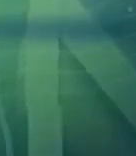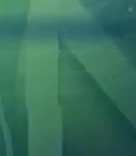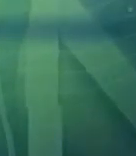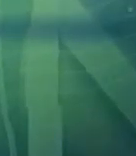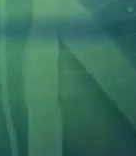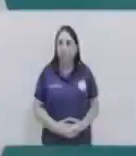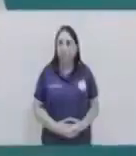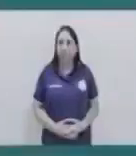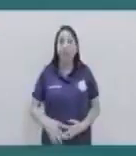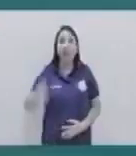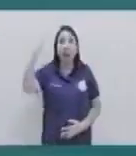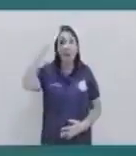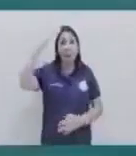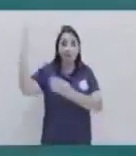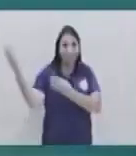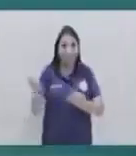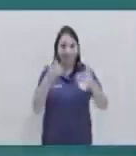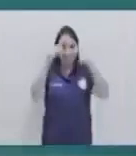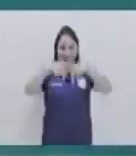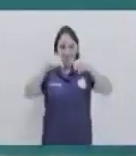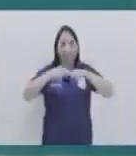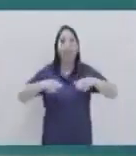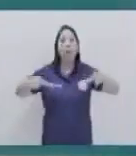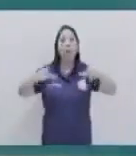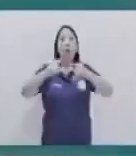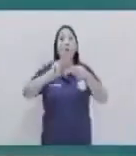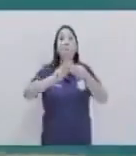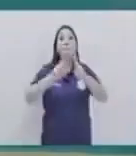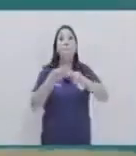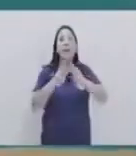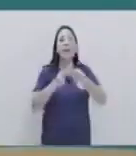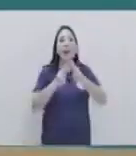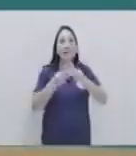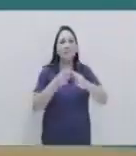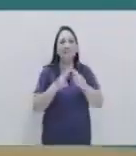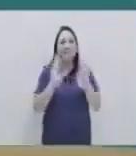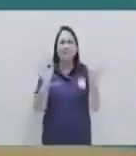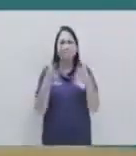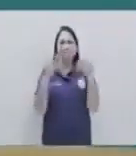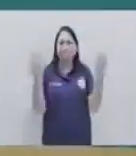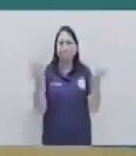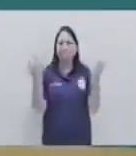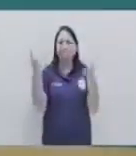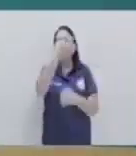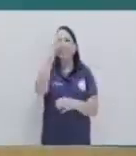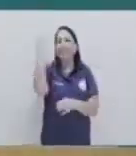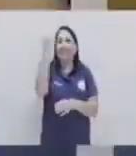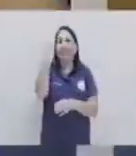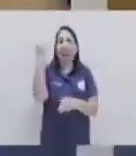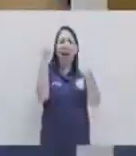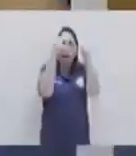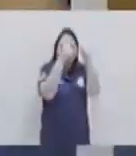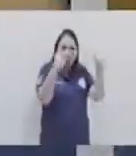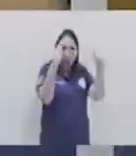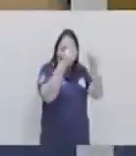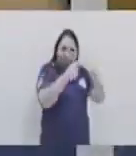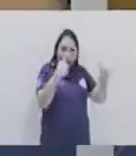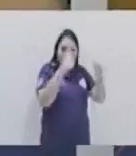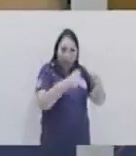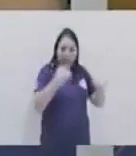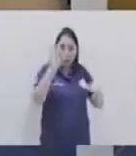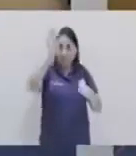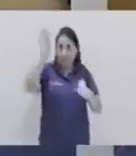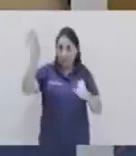Matemática. Bienvenidos a un segmento de matemática en el cual vamos a trabajar lo que es el análisis de